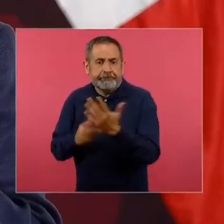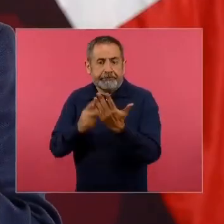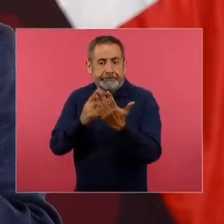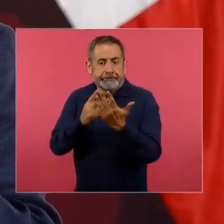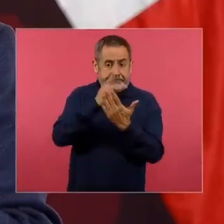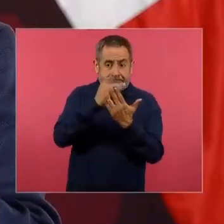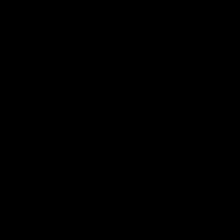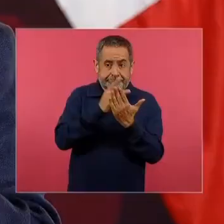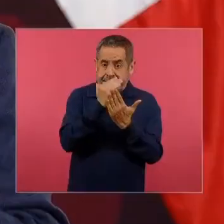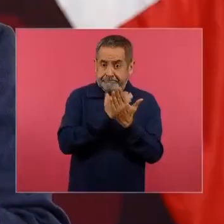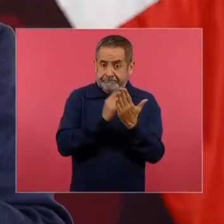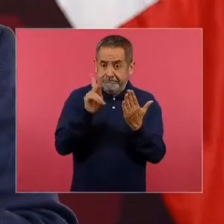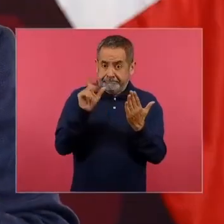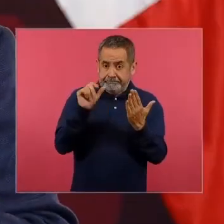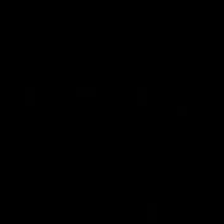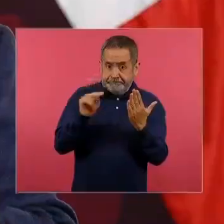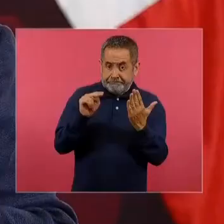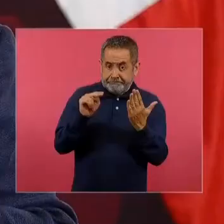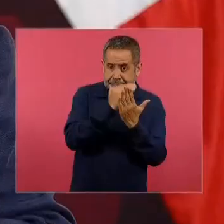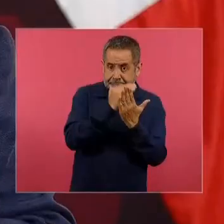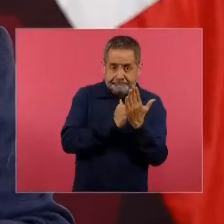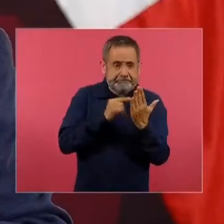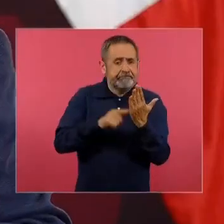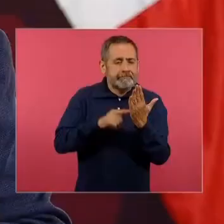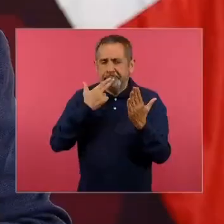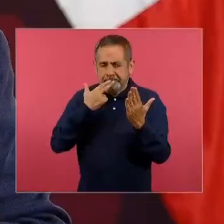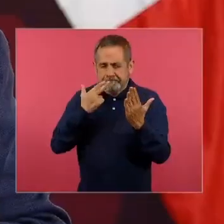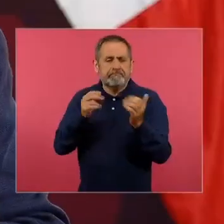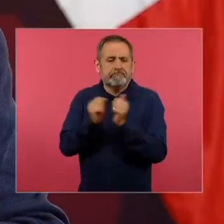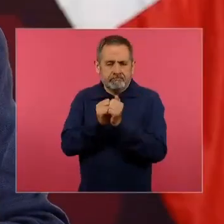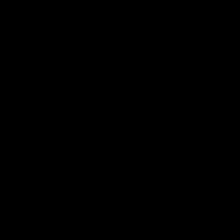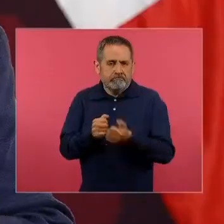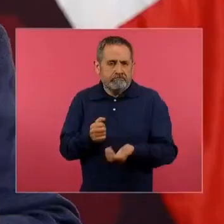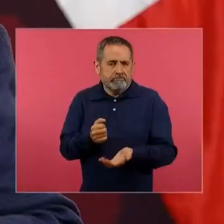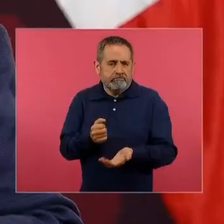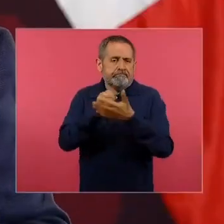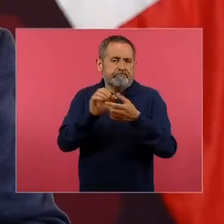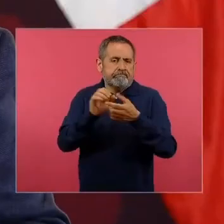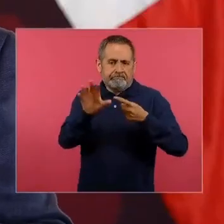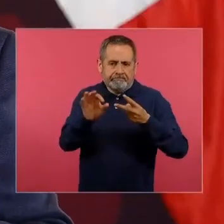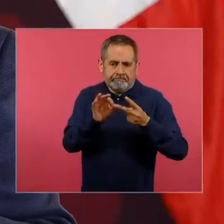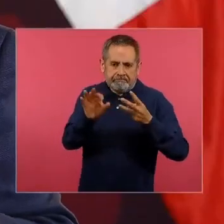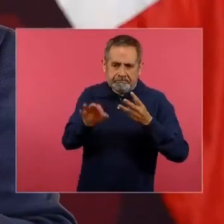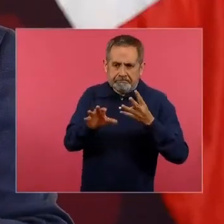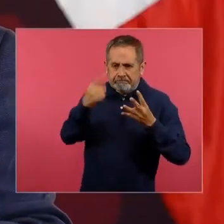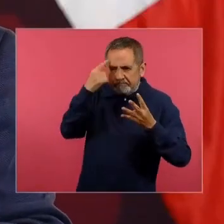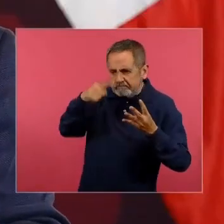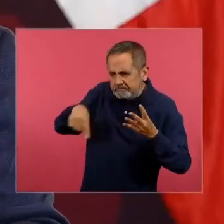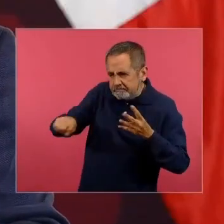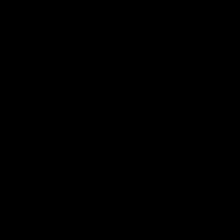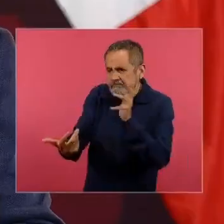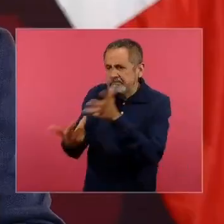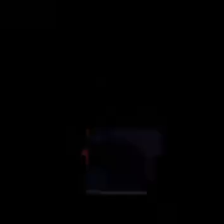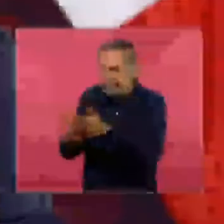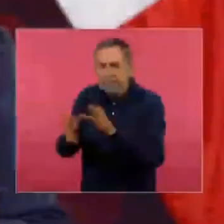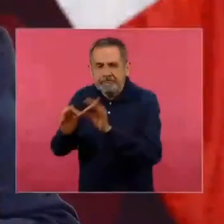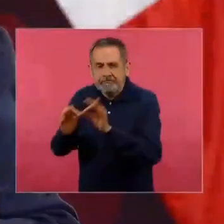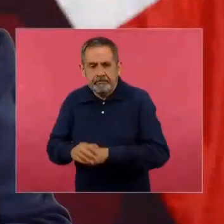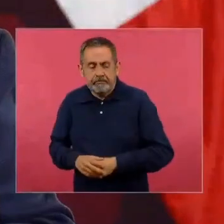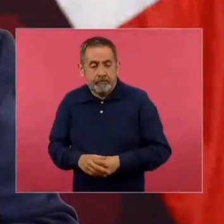gran fundamentación pedagógico y didáctica necesaria en nuestro país. Parte de